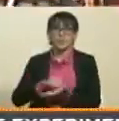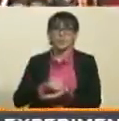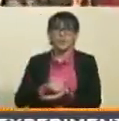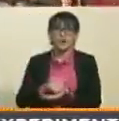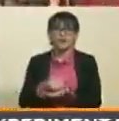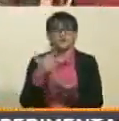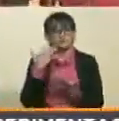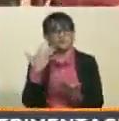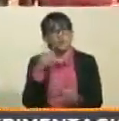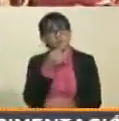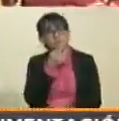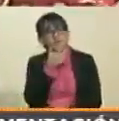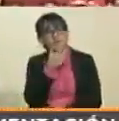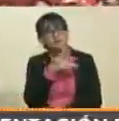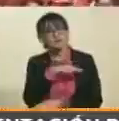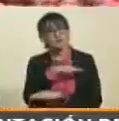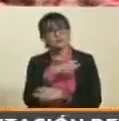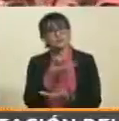Observando esta belleza.